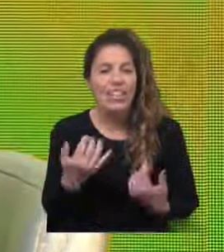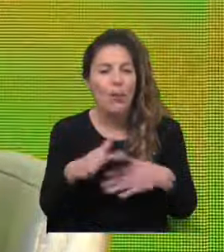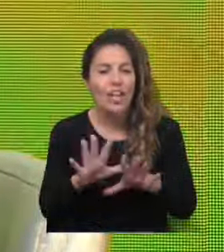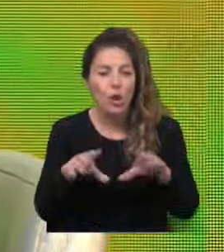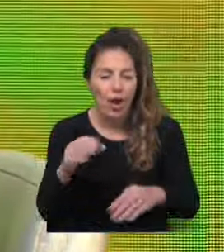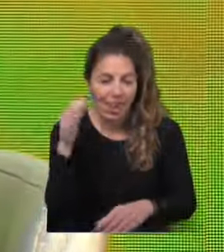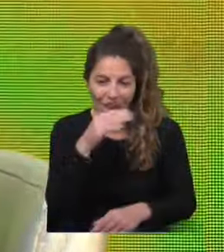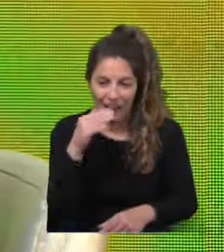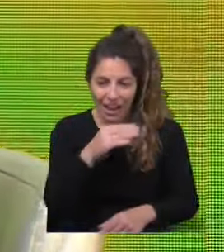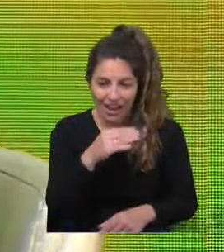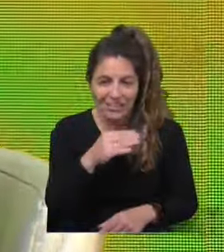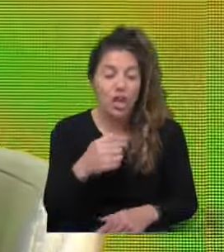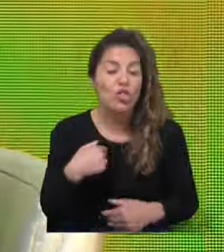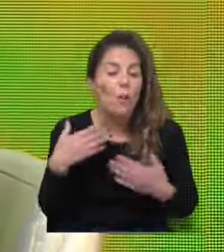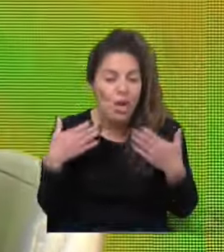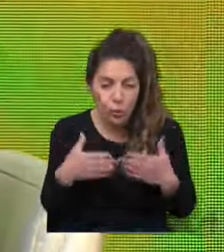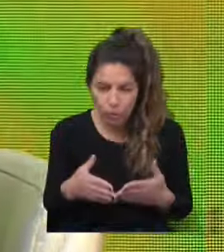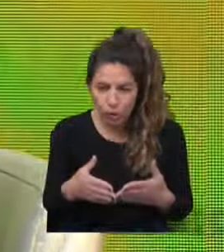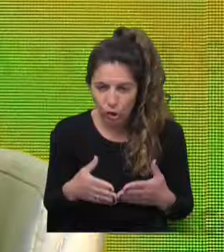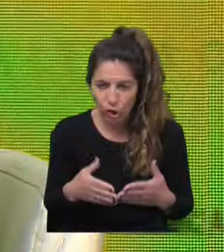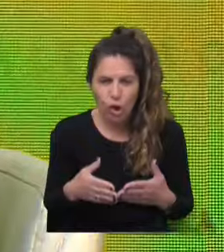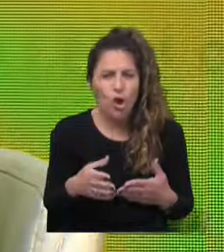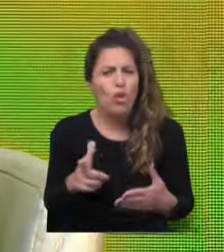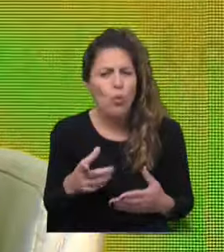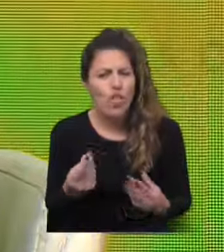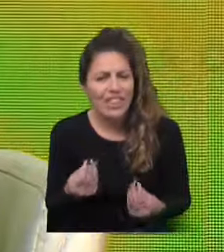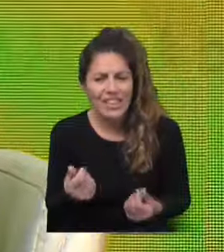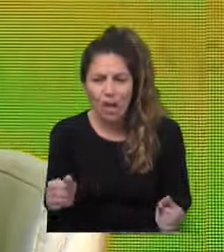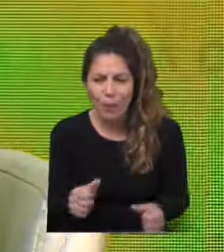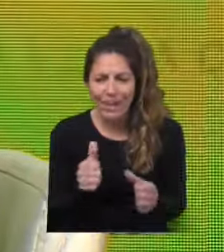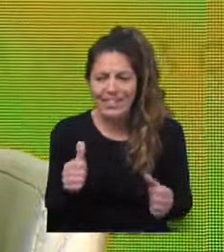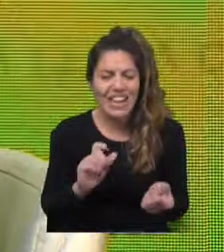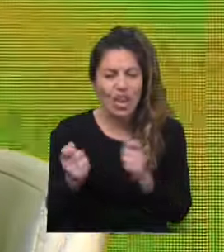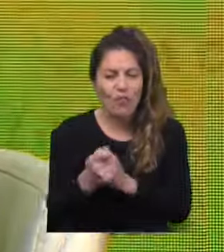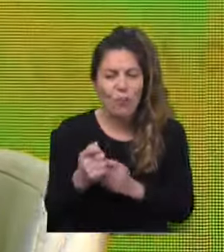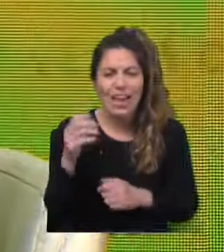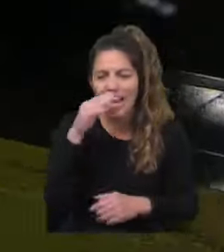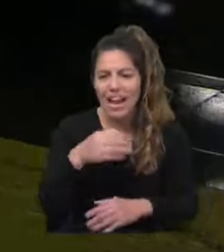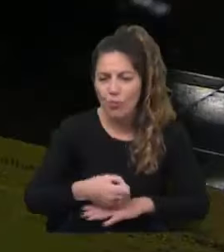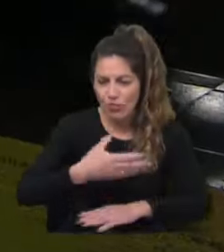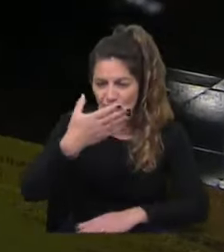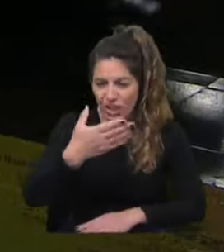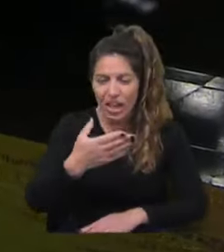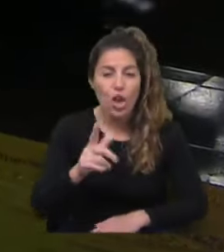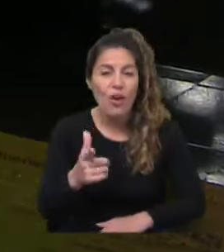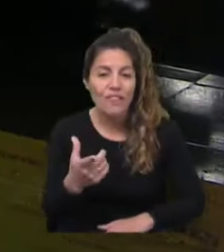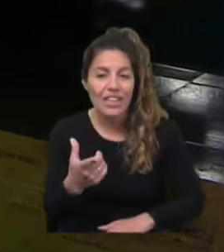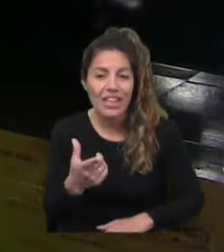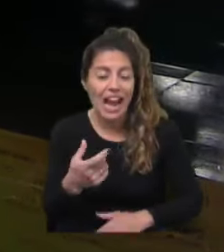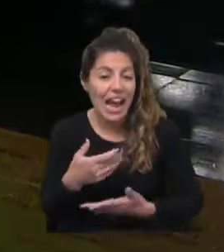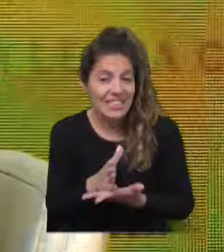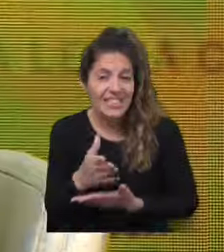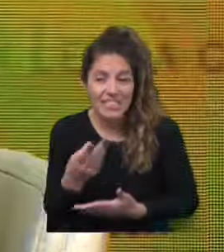cajas paraestatales. Yo me pregunto, ¿no hubo dinero para hacer la reforma de la caja profesional? No había asistencia